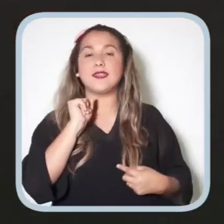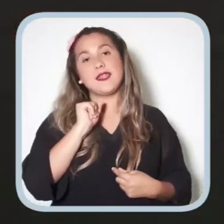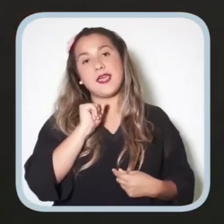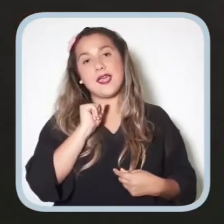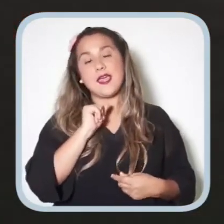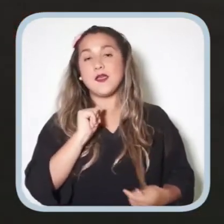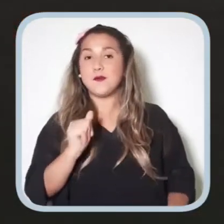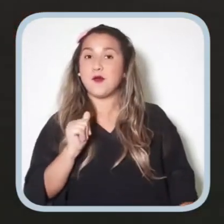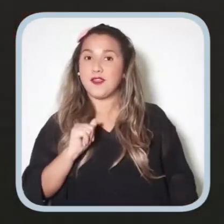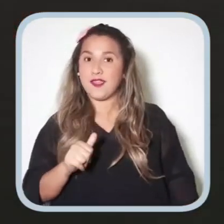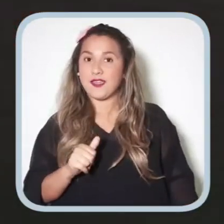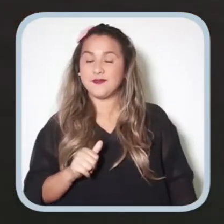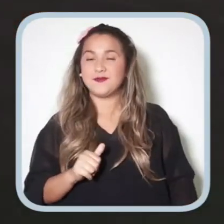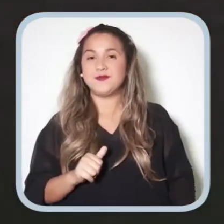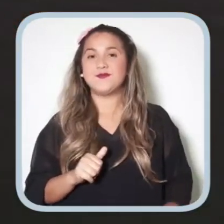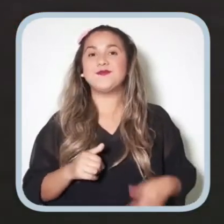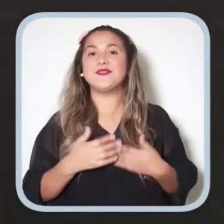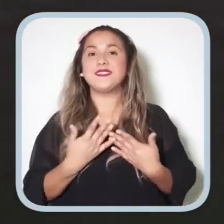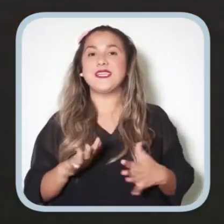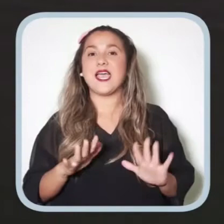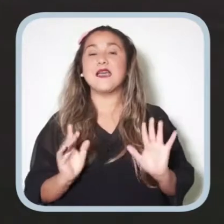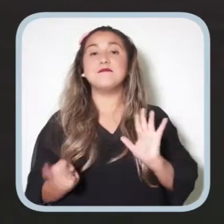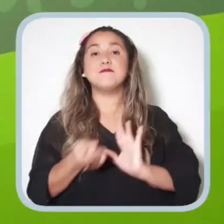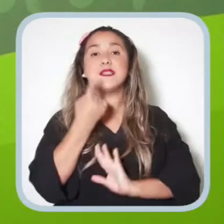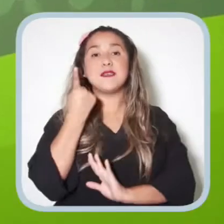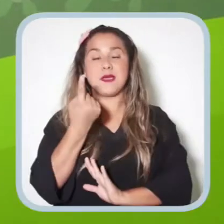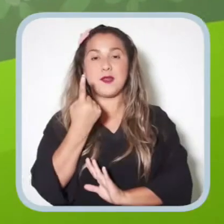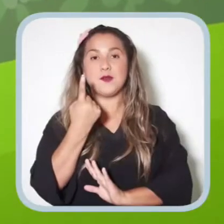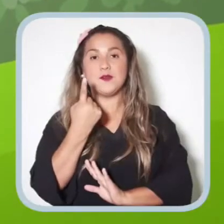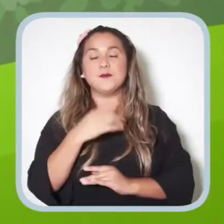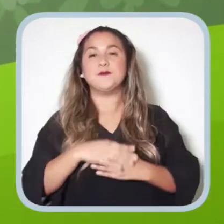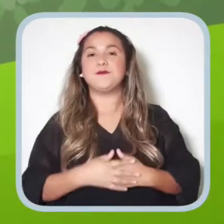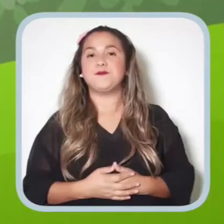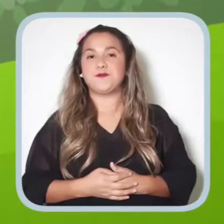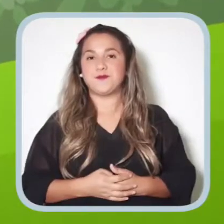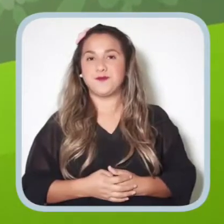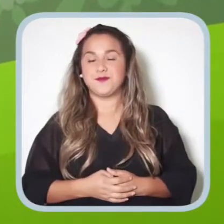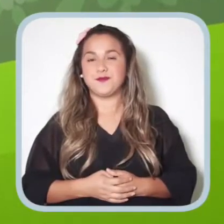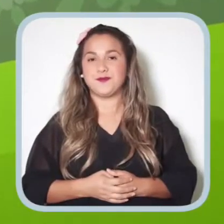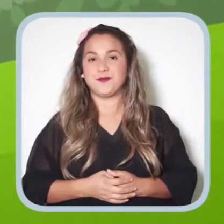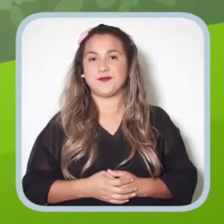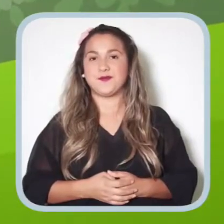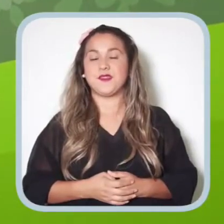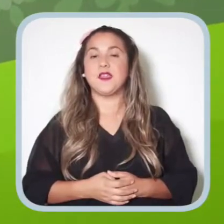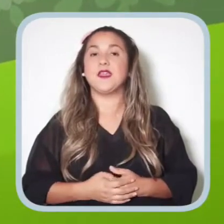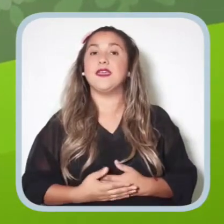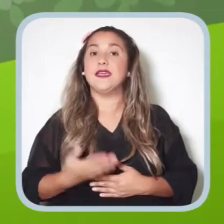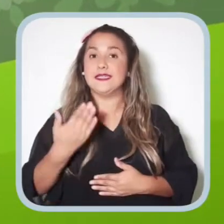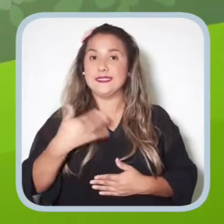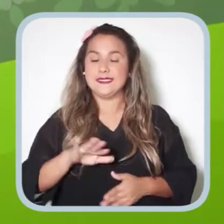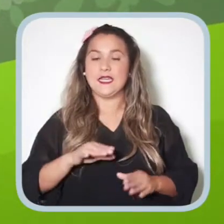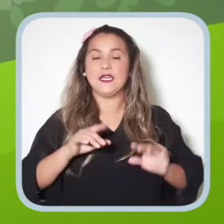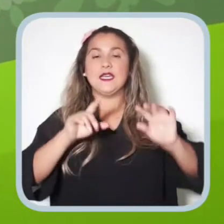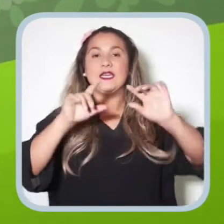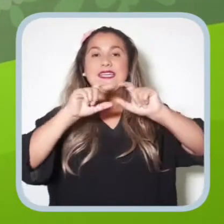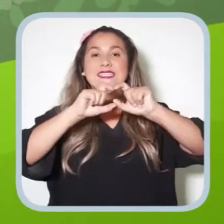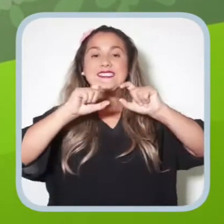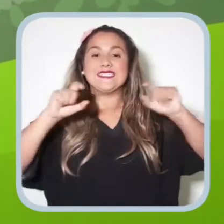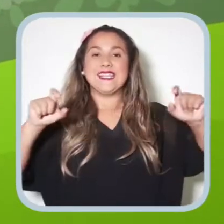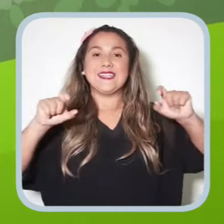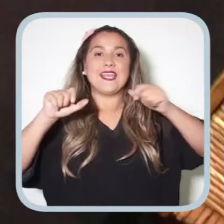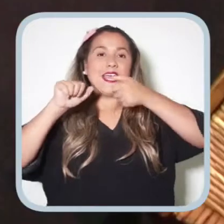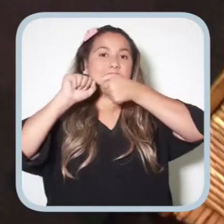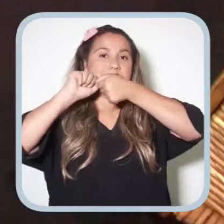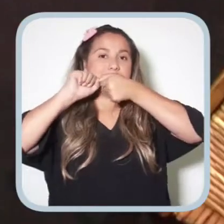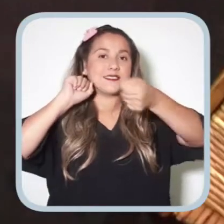muy bien, vamos a primero que nada a tomar la cinta doble contacto y la